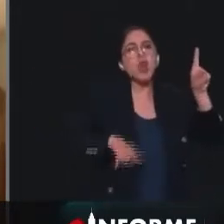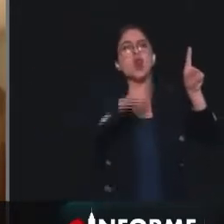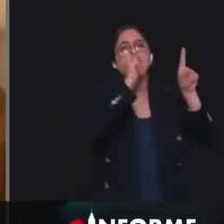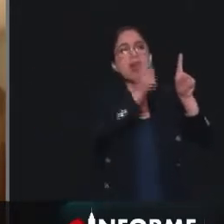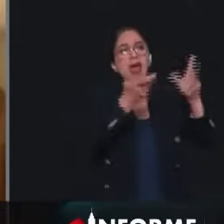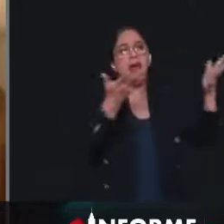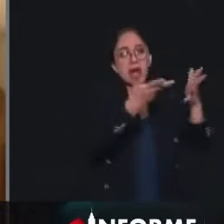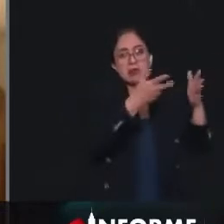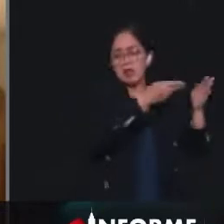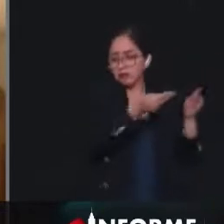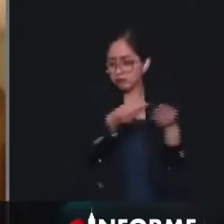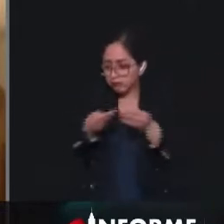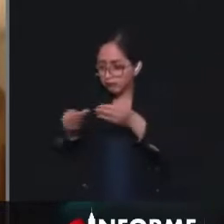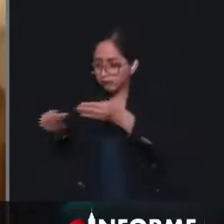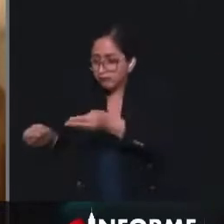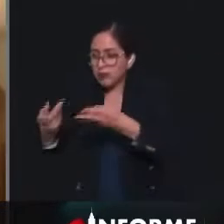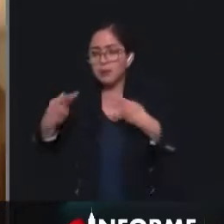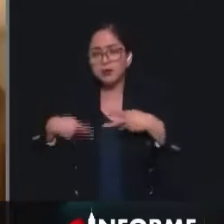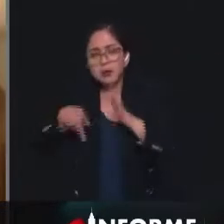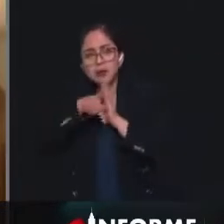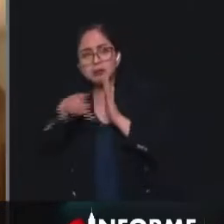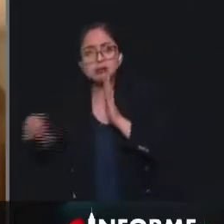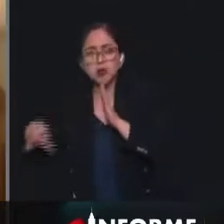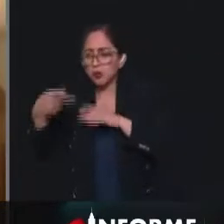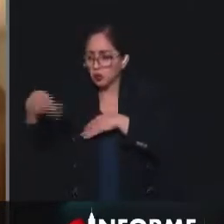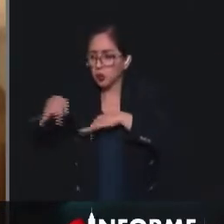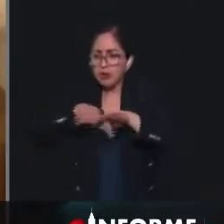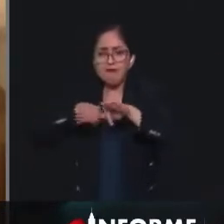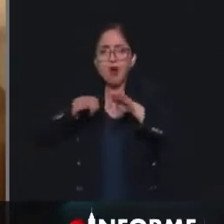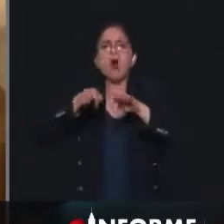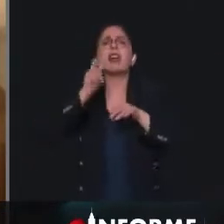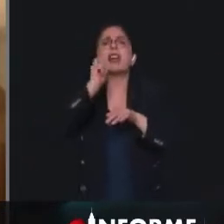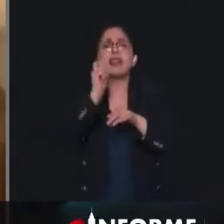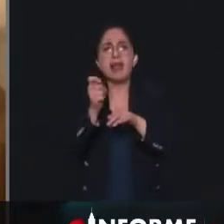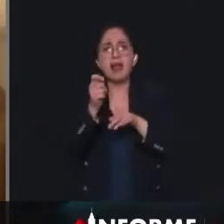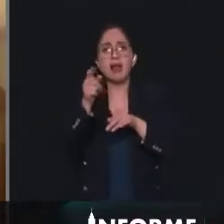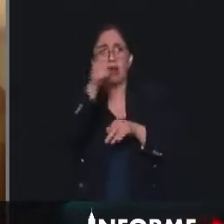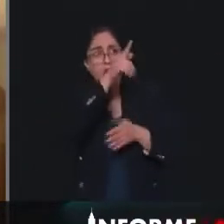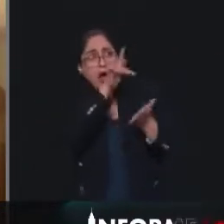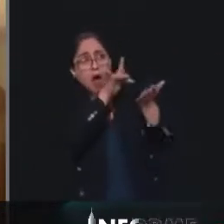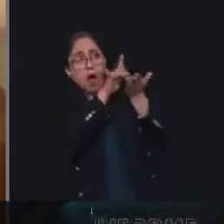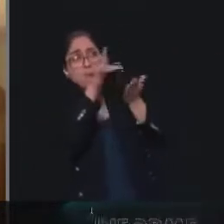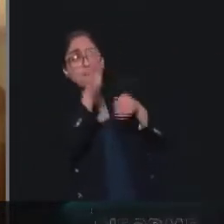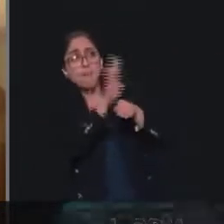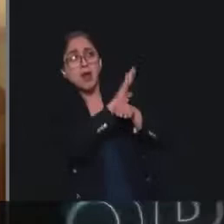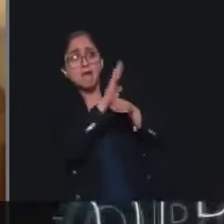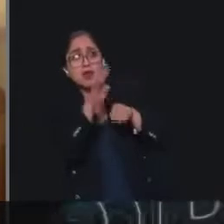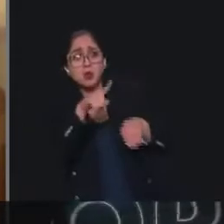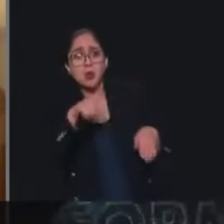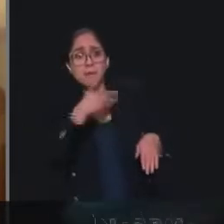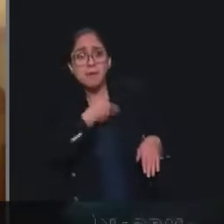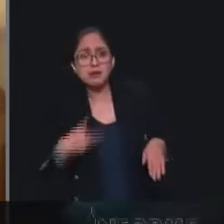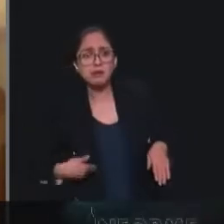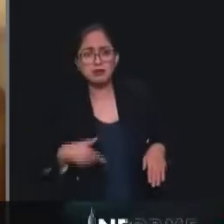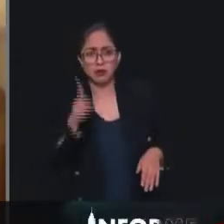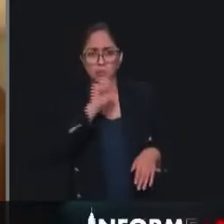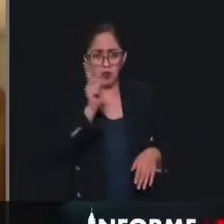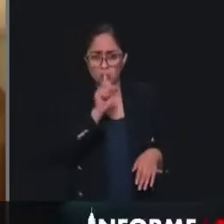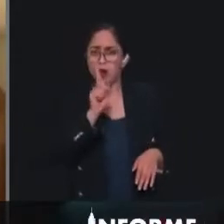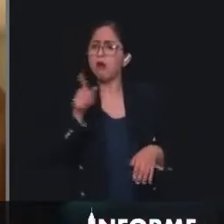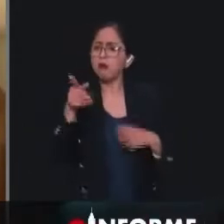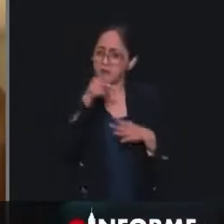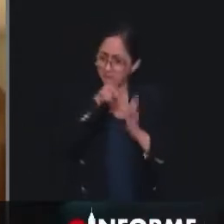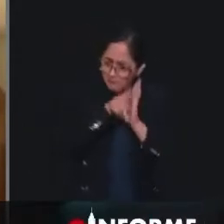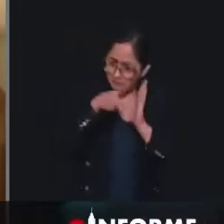ni su mayor adulador, sino pues hacer el papel que hace la prensa. Pero lo que estamos viendo es una comunicación del